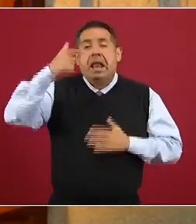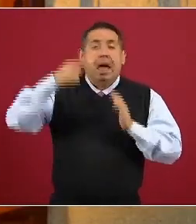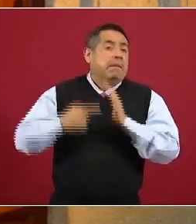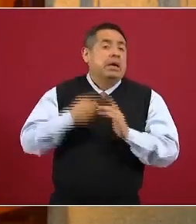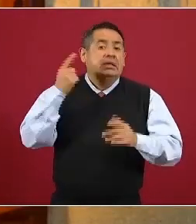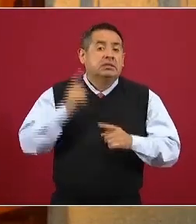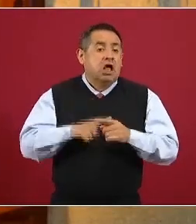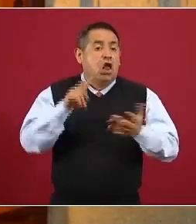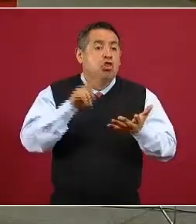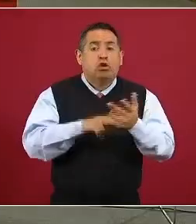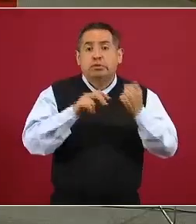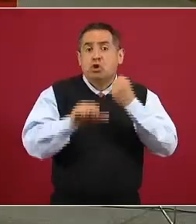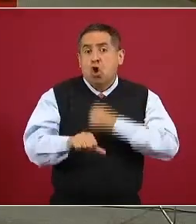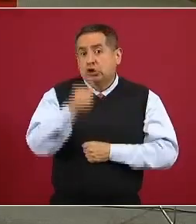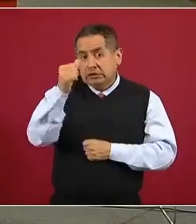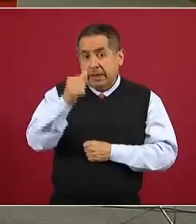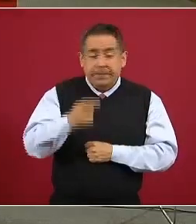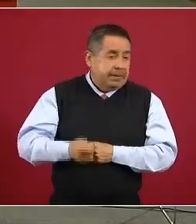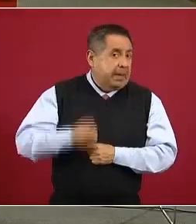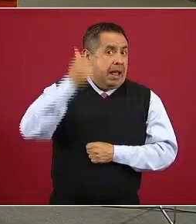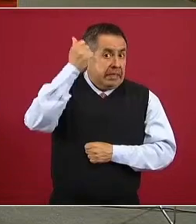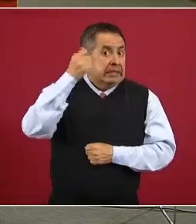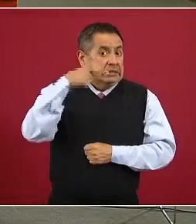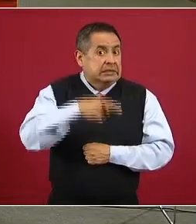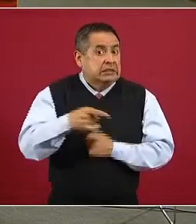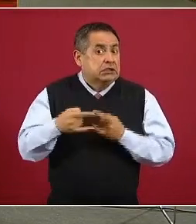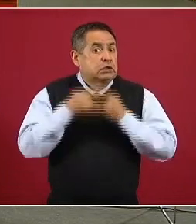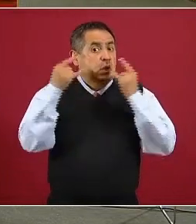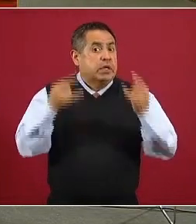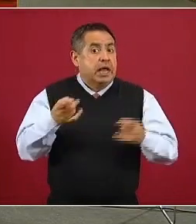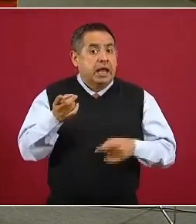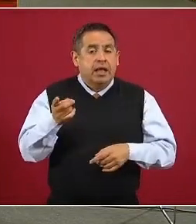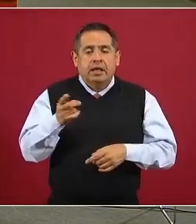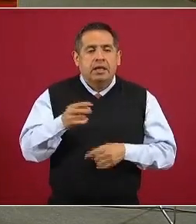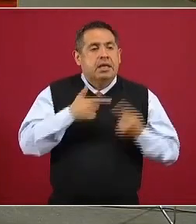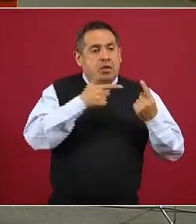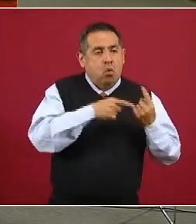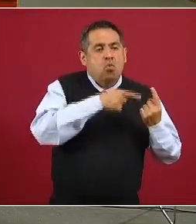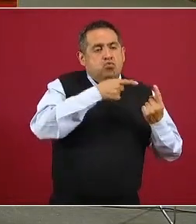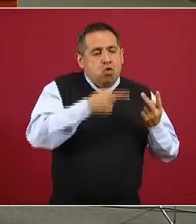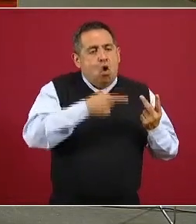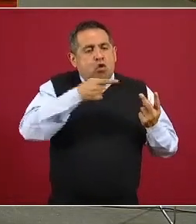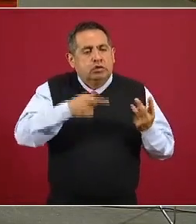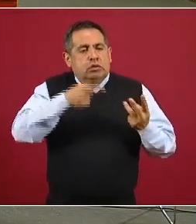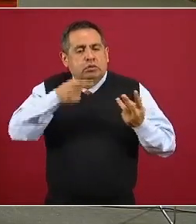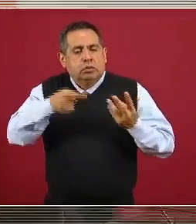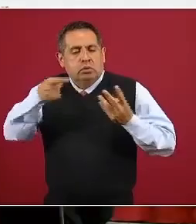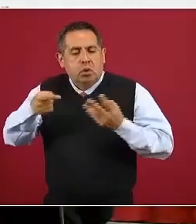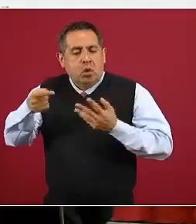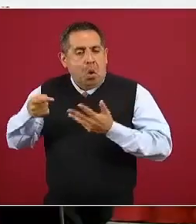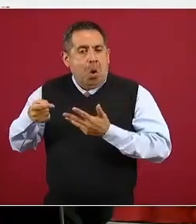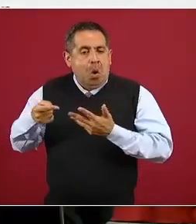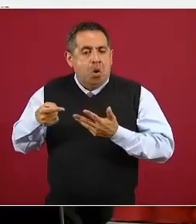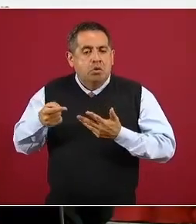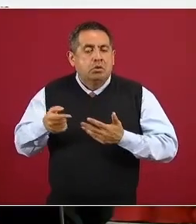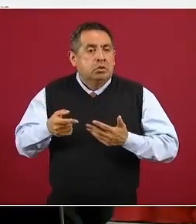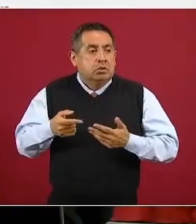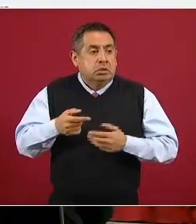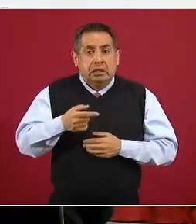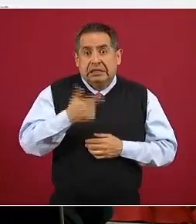llevó a cabo en 2011 y así tuvimos 7 La siguiente, por